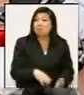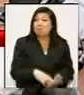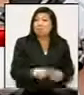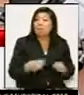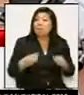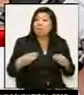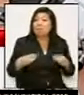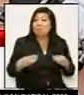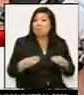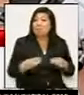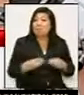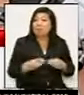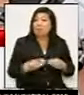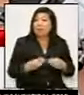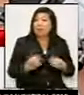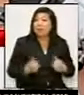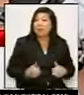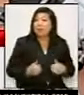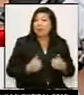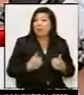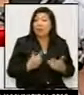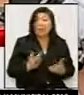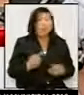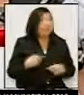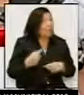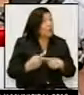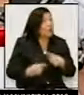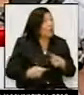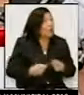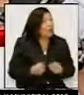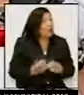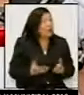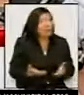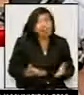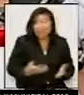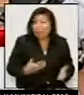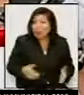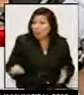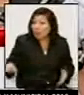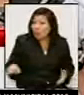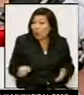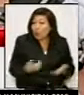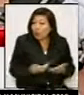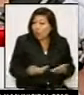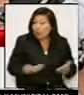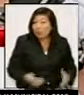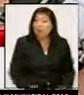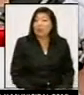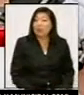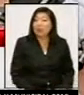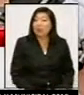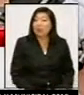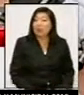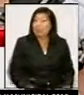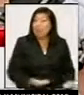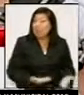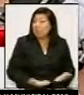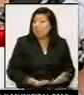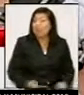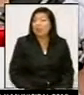Machu Picchu están viviendo a diario. No pueden llevar sus productos, su